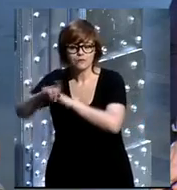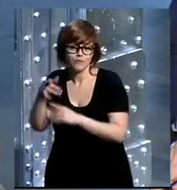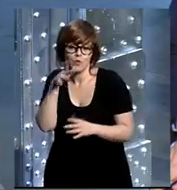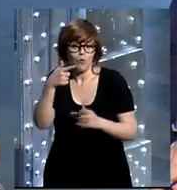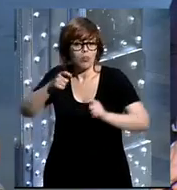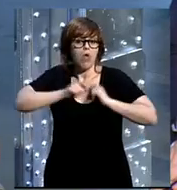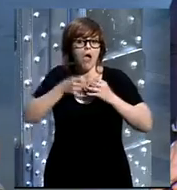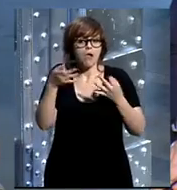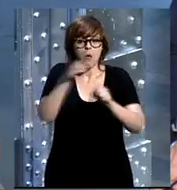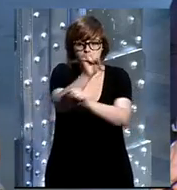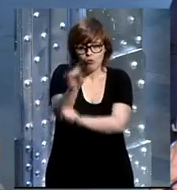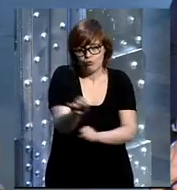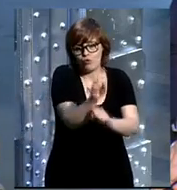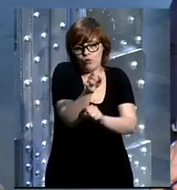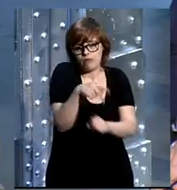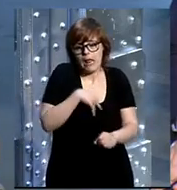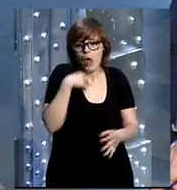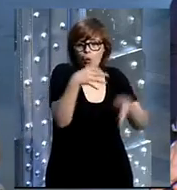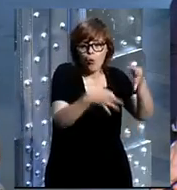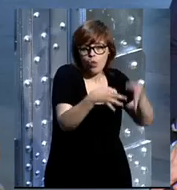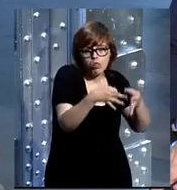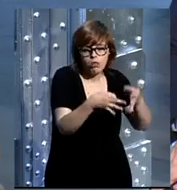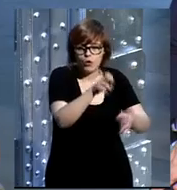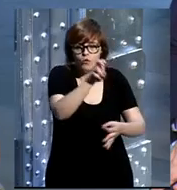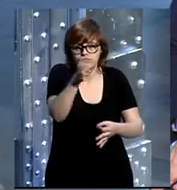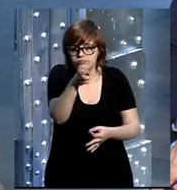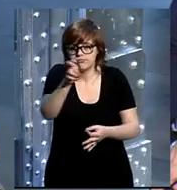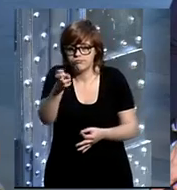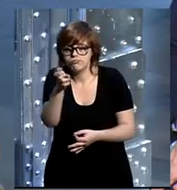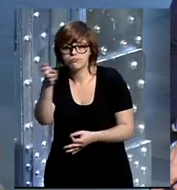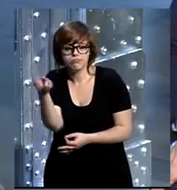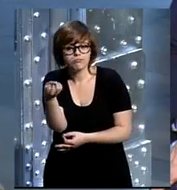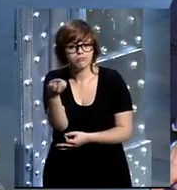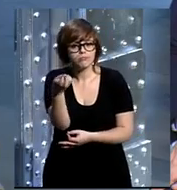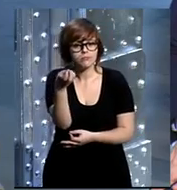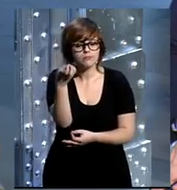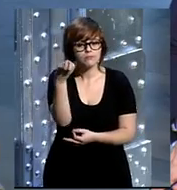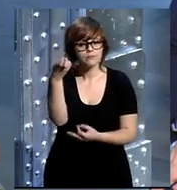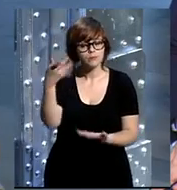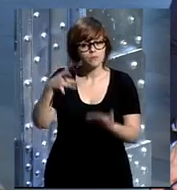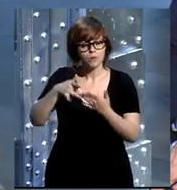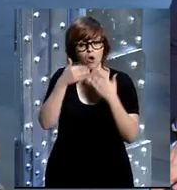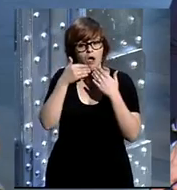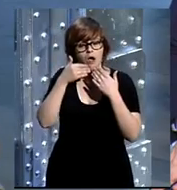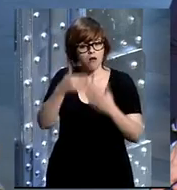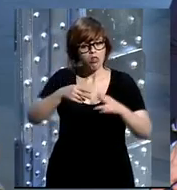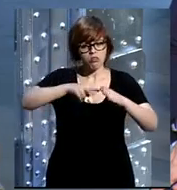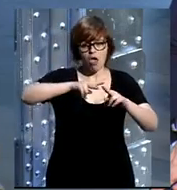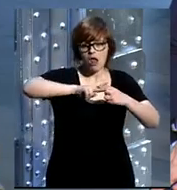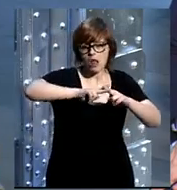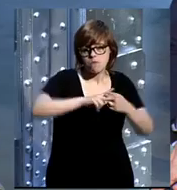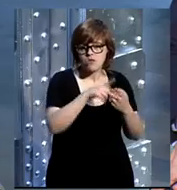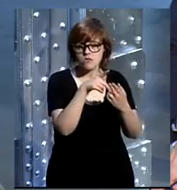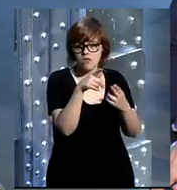protección jurídicamente, etcétera, sobre la base de esos instrumentos y de esas leyes